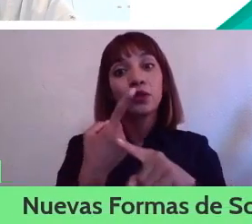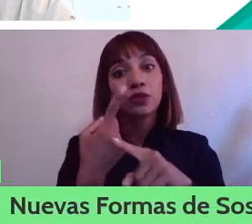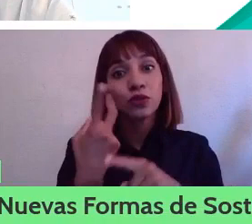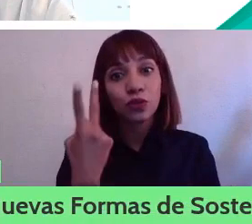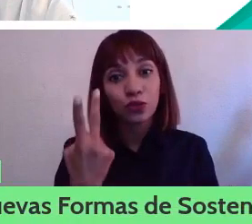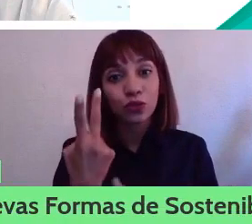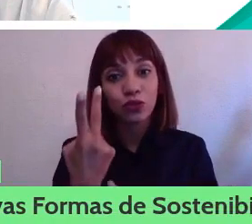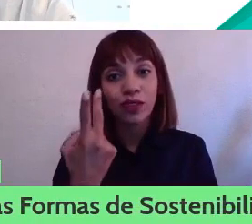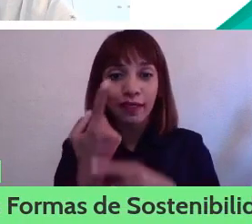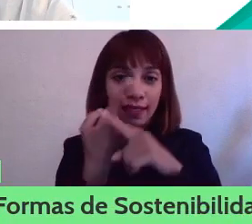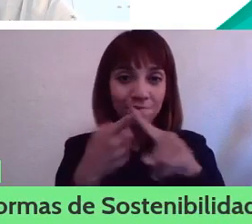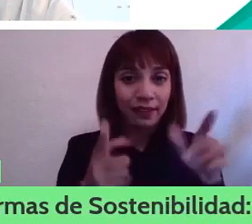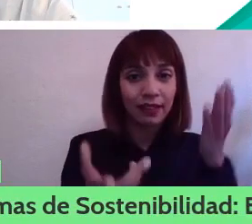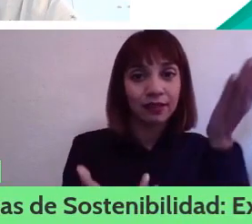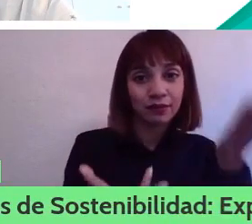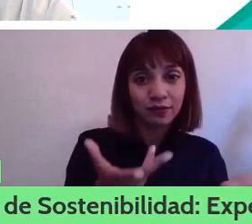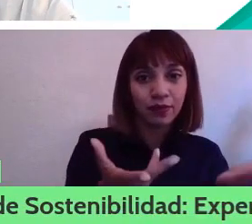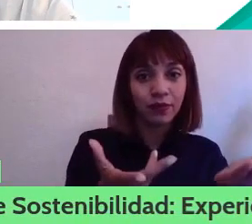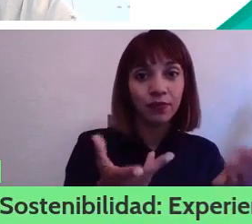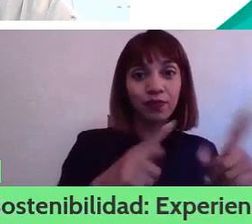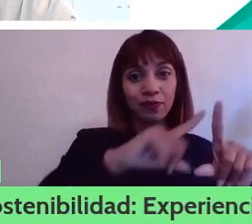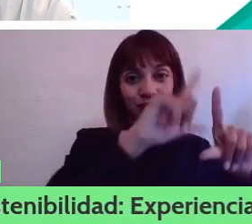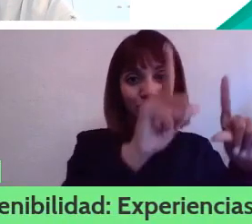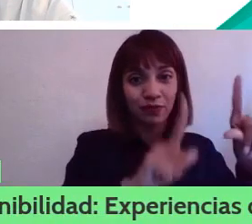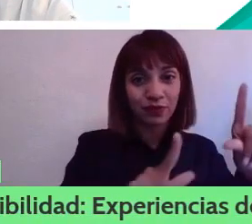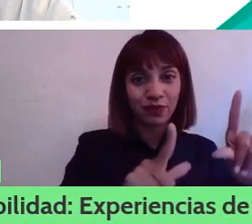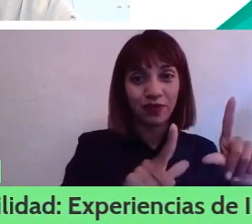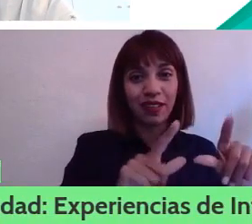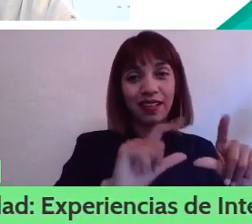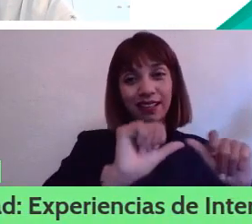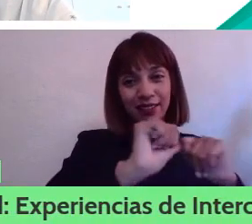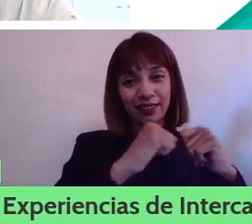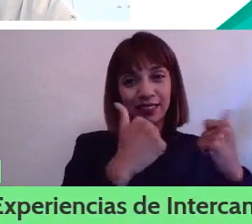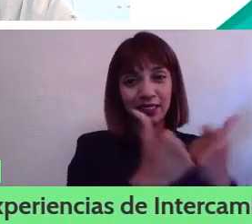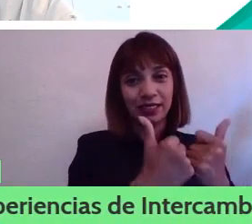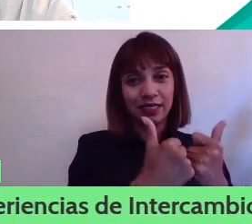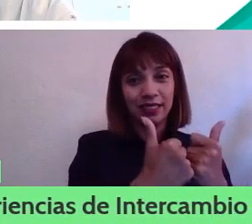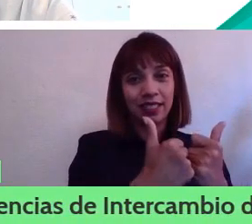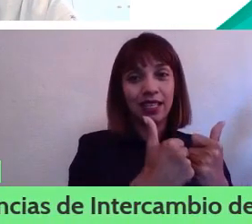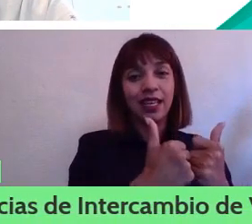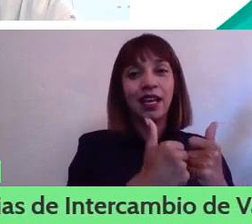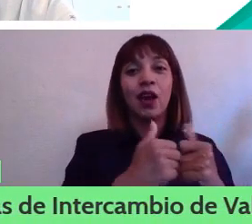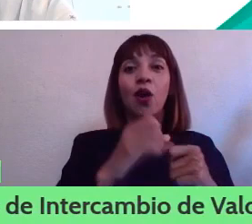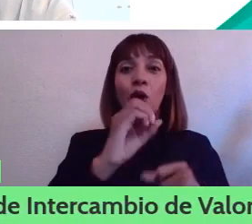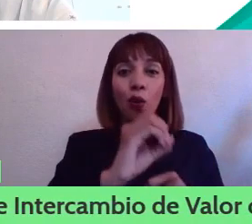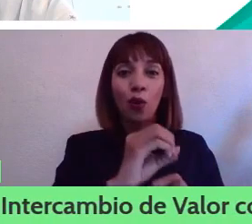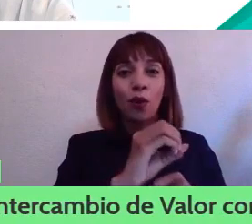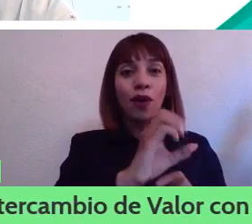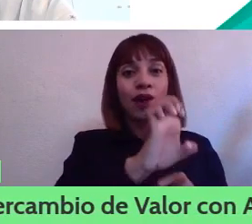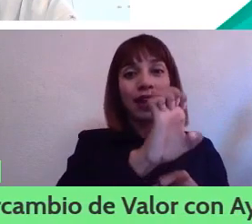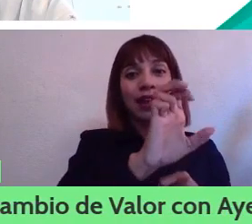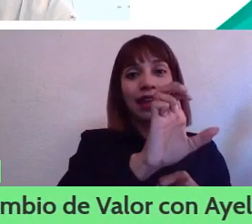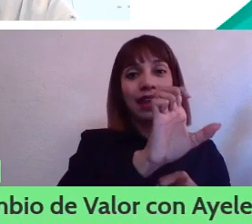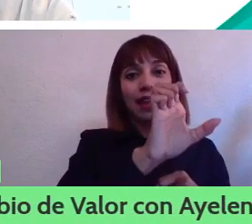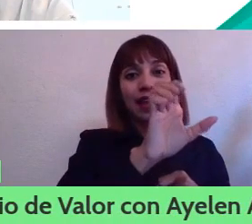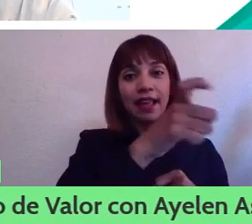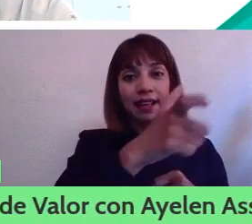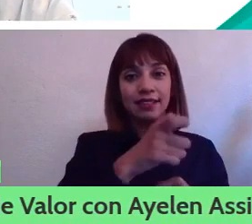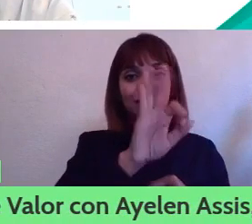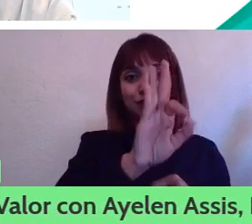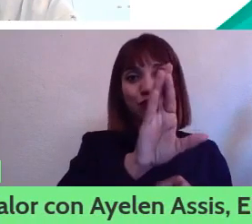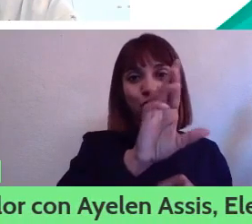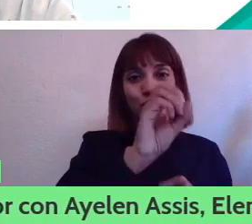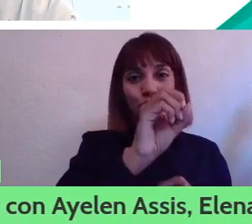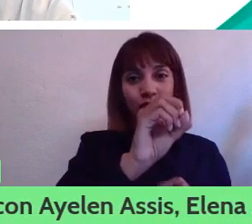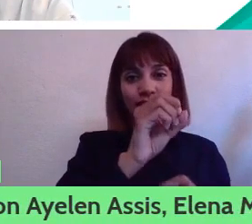organizaciones internacionales, como son la de Carlos, que es Oxfam, o la de Elena, que es idealista.org, y tenemos un modelo